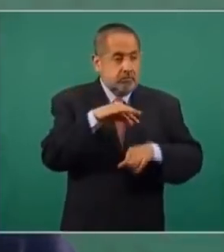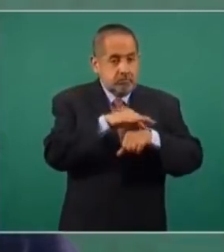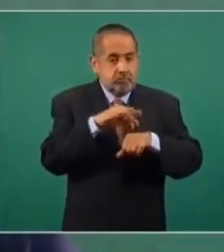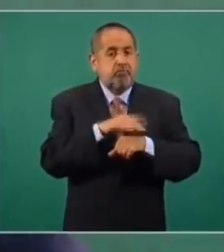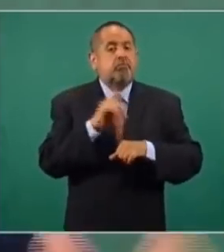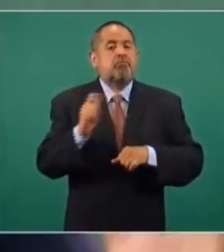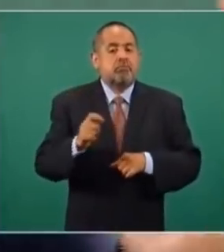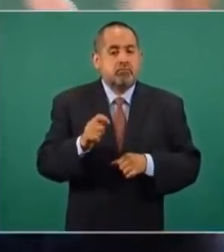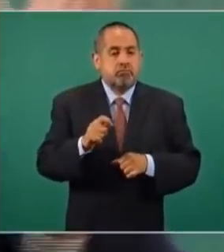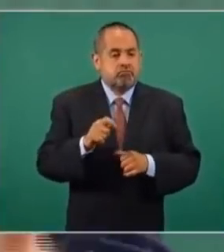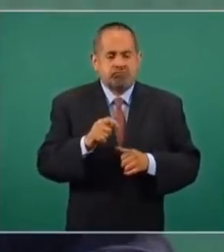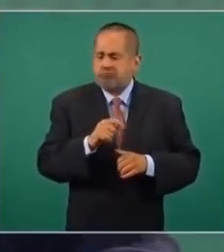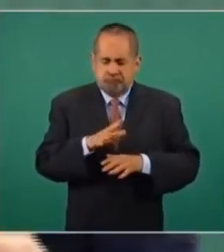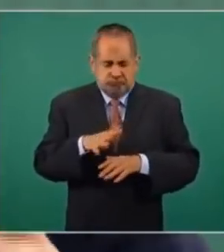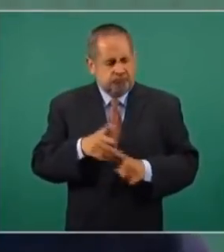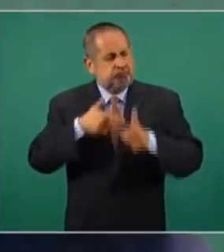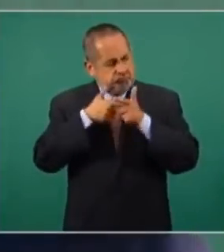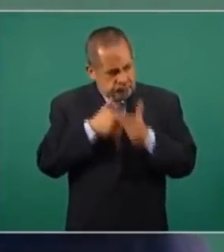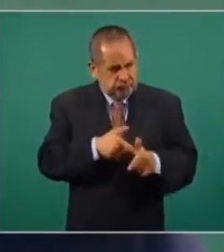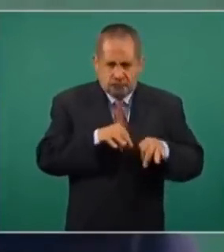diría, todos ahí están.